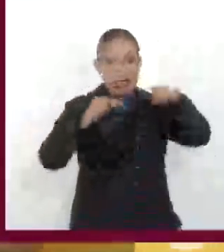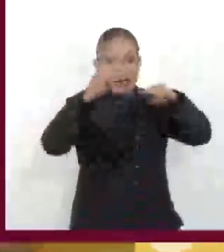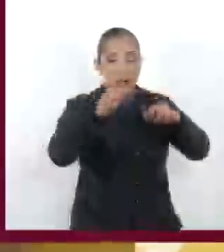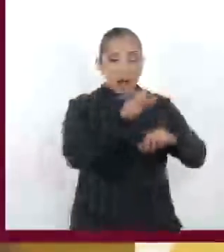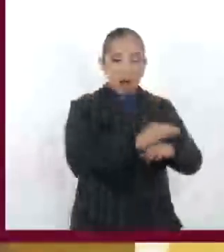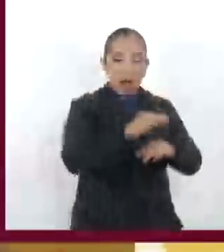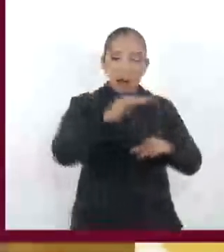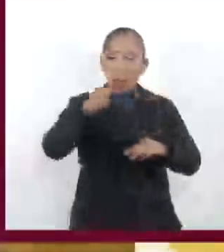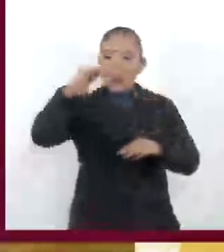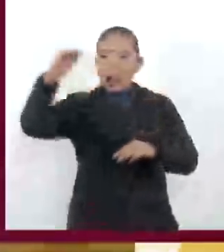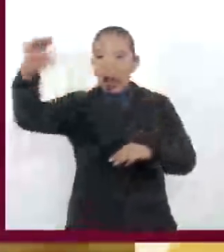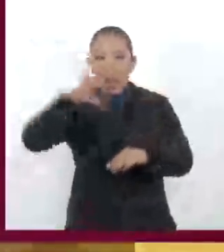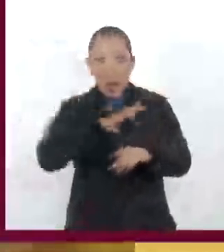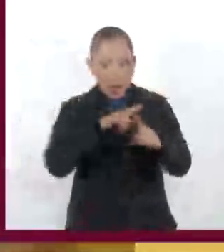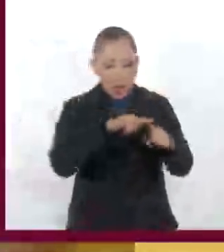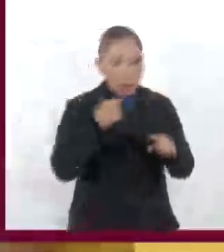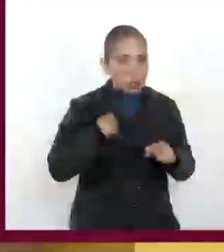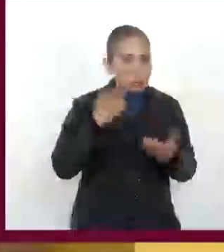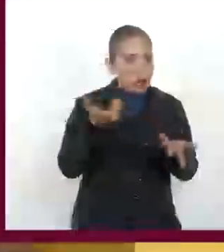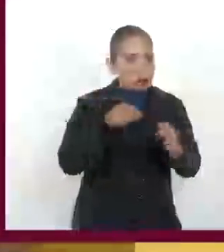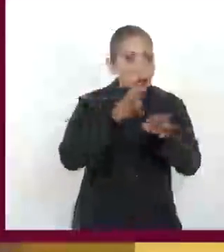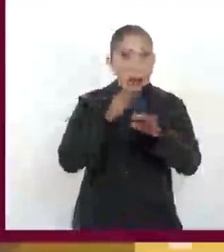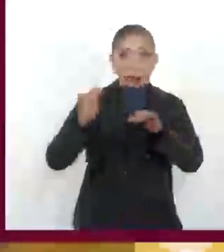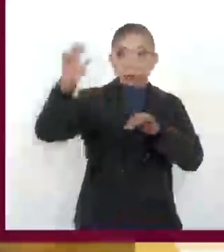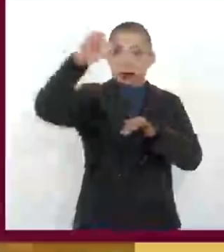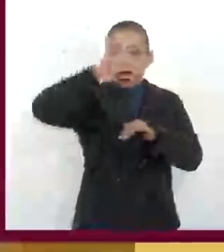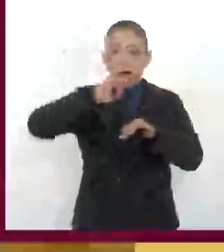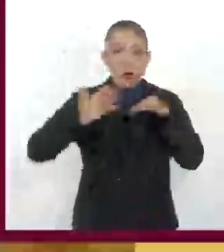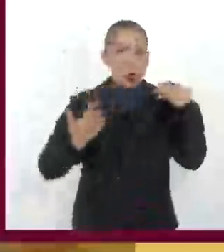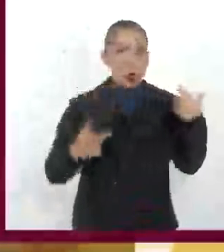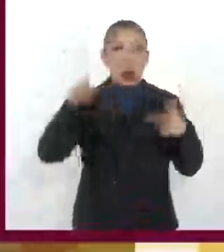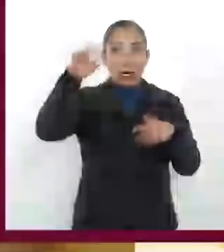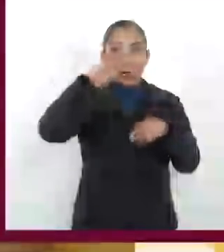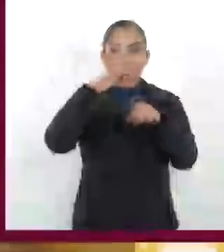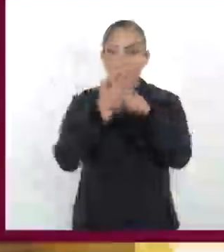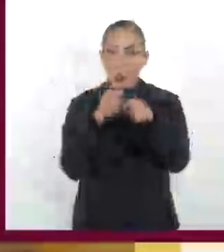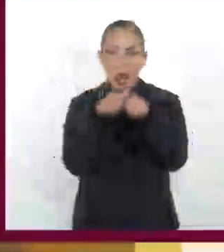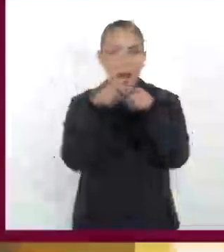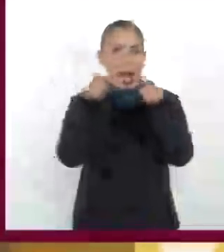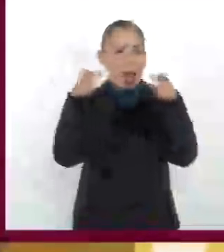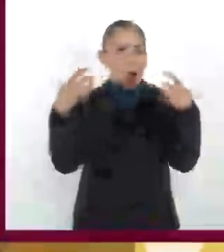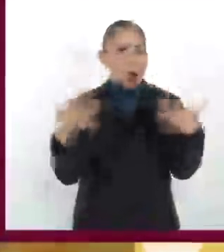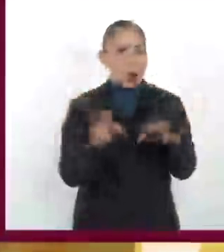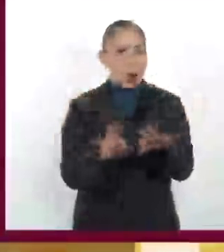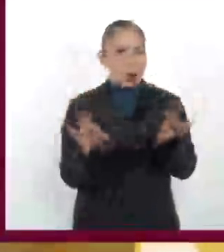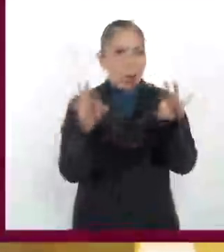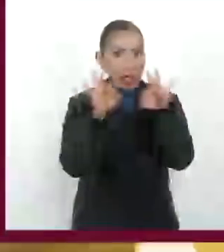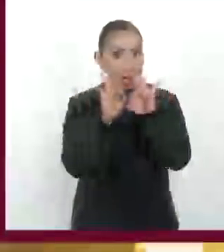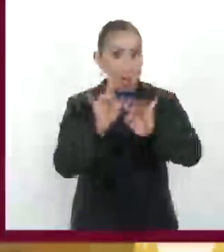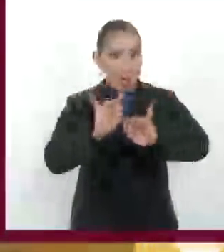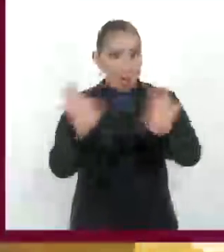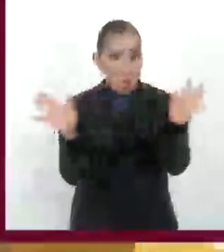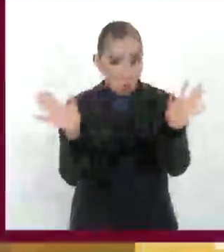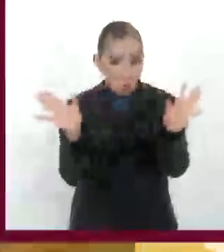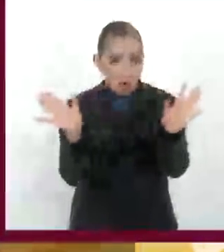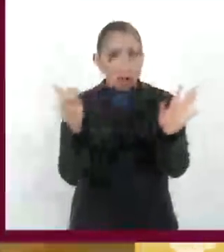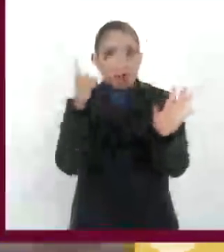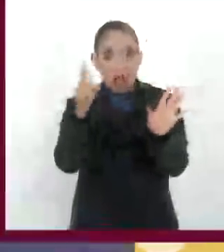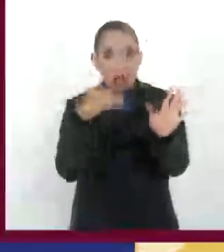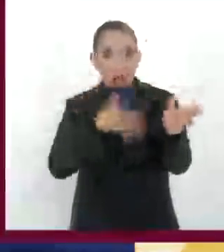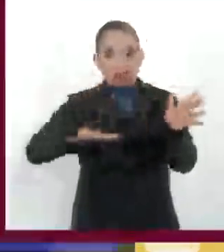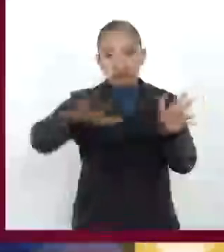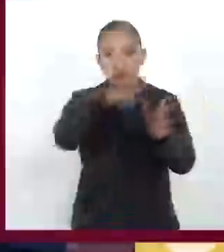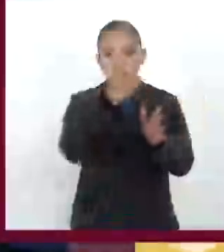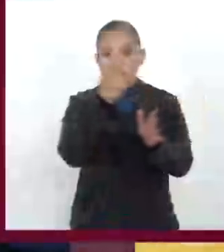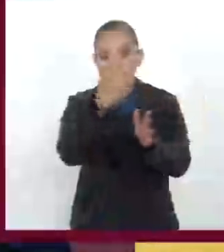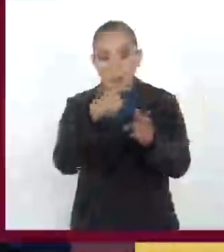por jerarquía, es decir, hay servidores públicos de alto rango que tienen responsabilidades muy importantes y muy delicadas